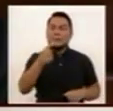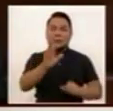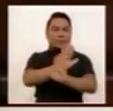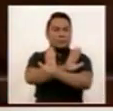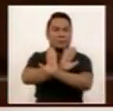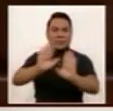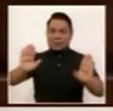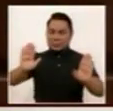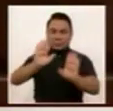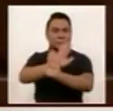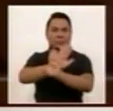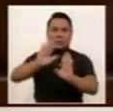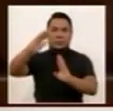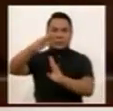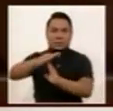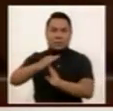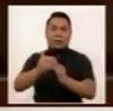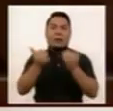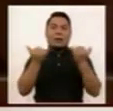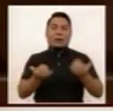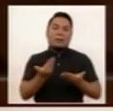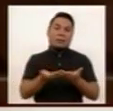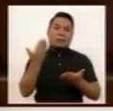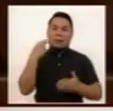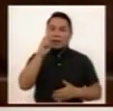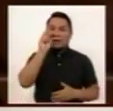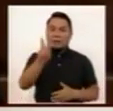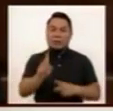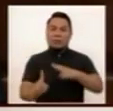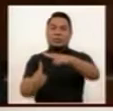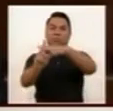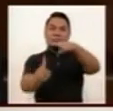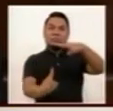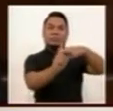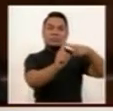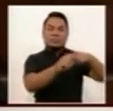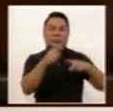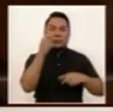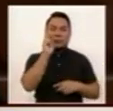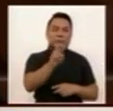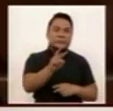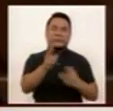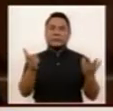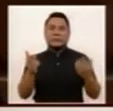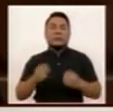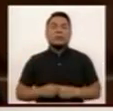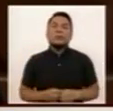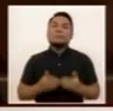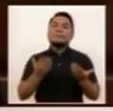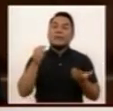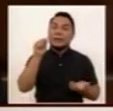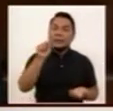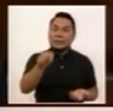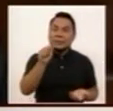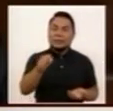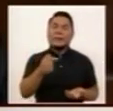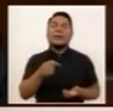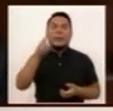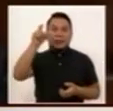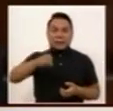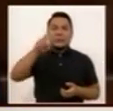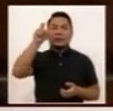graves acontecimientos que se han conocido en los últimos tiempos ameritan que se